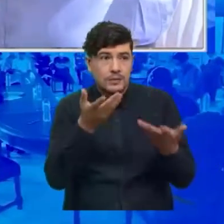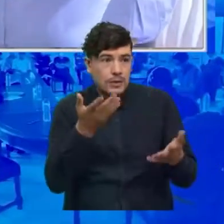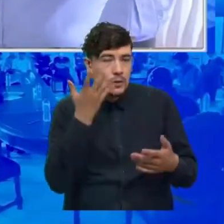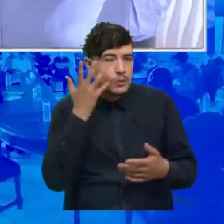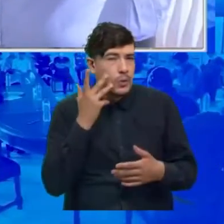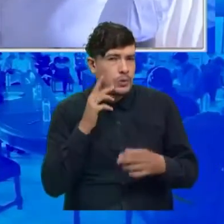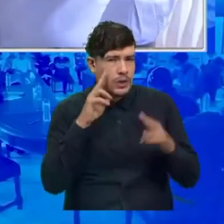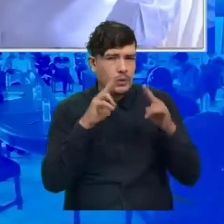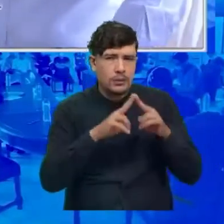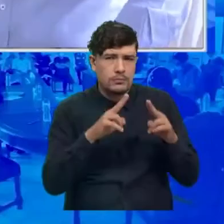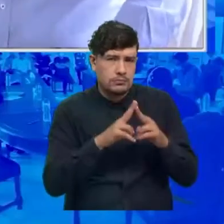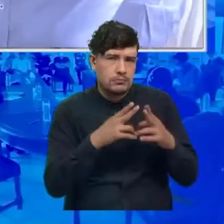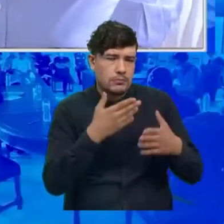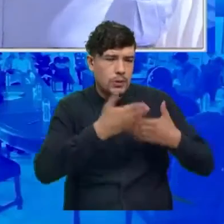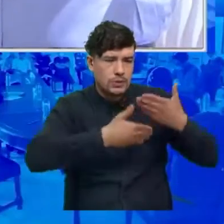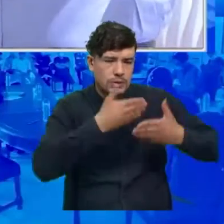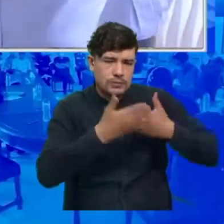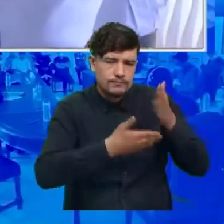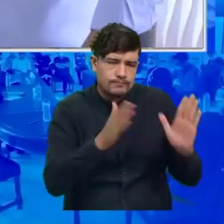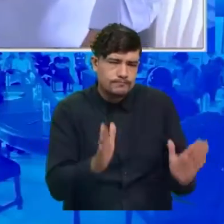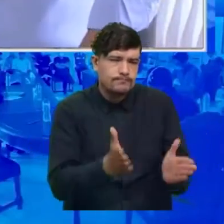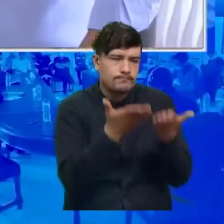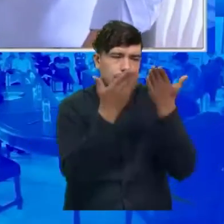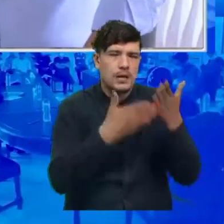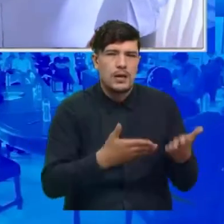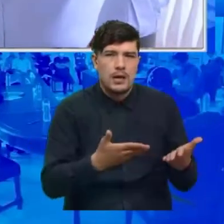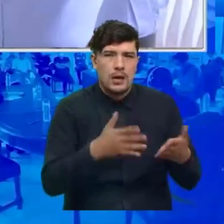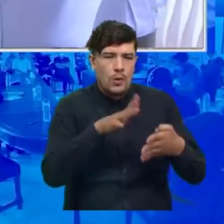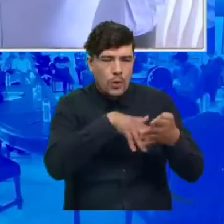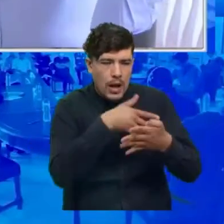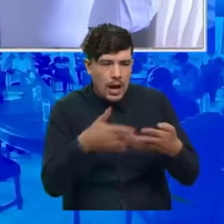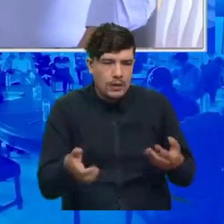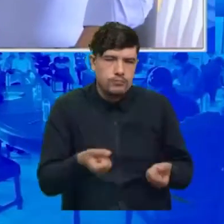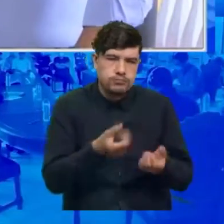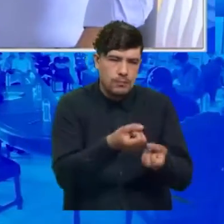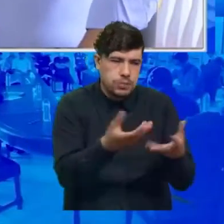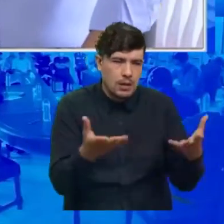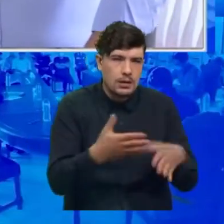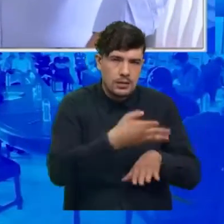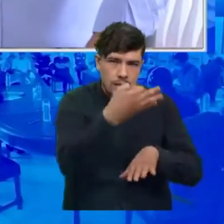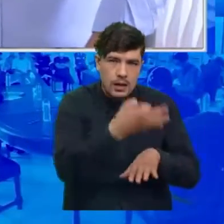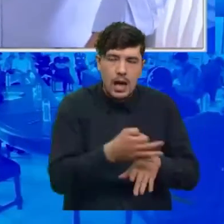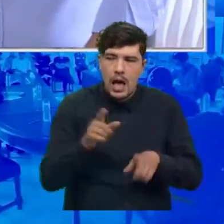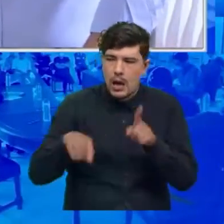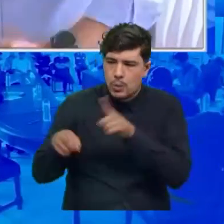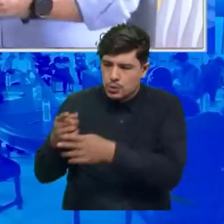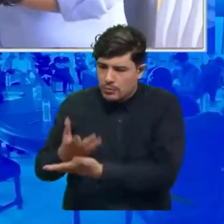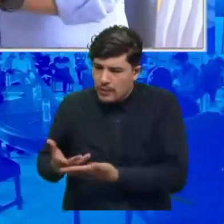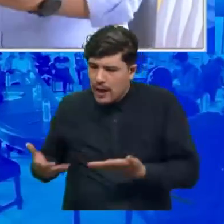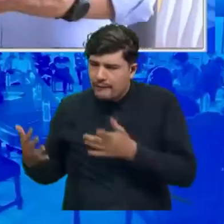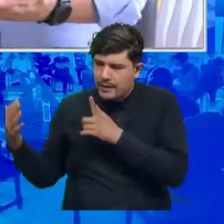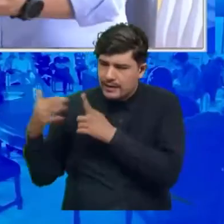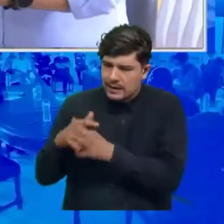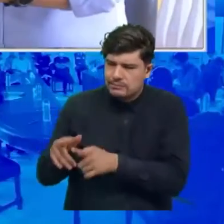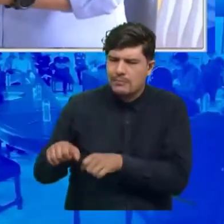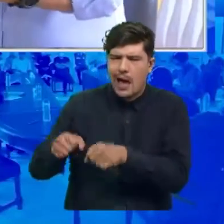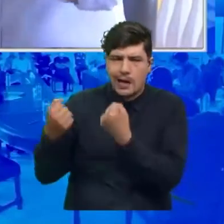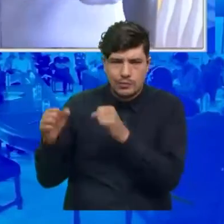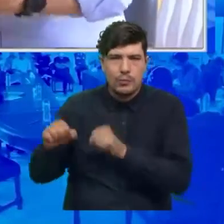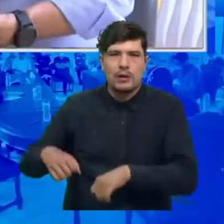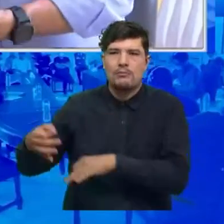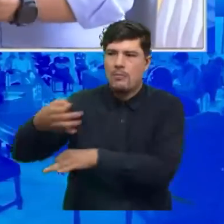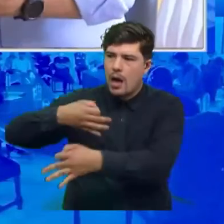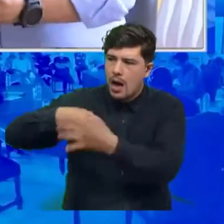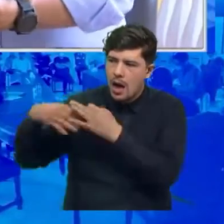los procesos las entregas a veces cuando viene de algún producto afectado se cambia hay comunicación